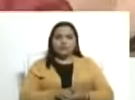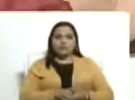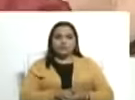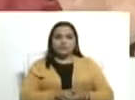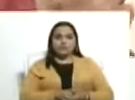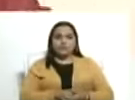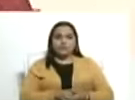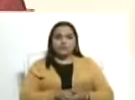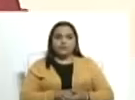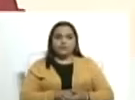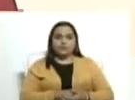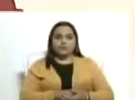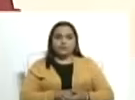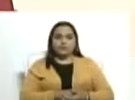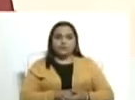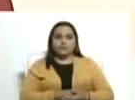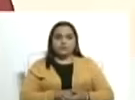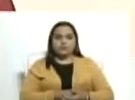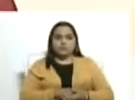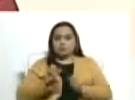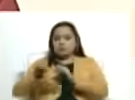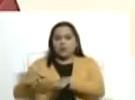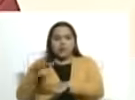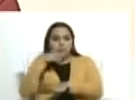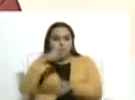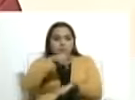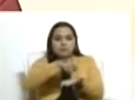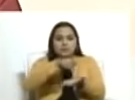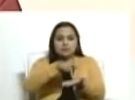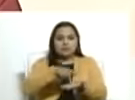a los que no han cumplido con los requisitos,